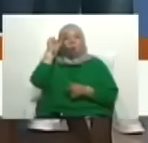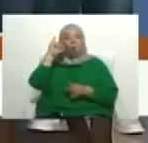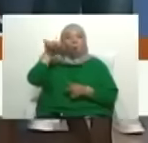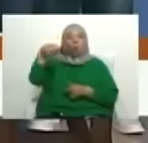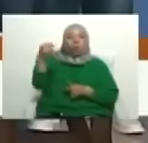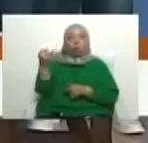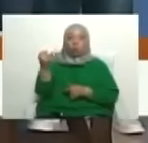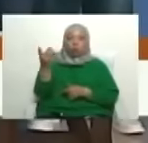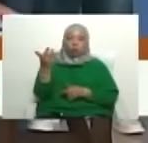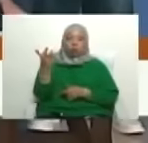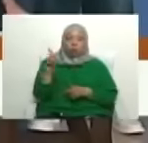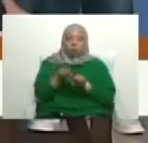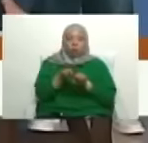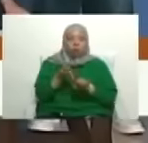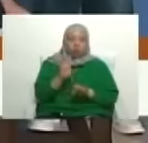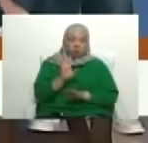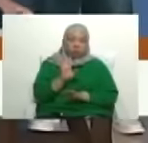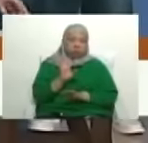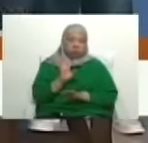Porque